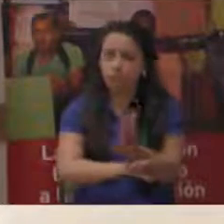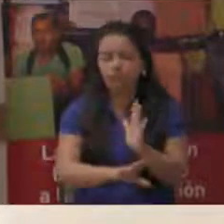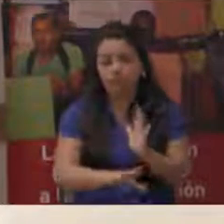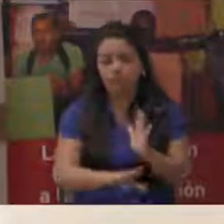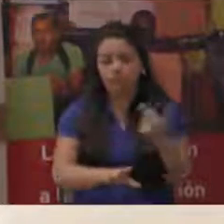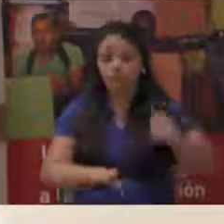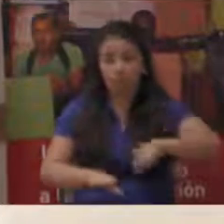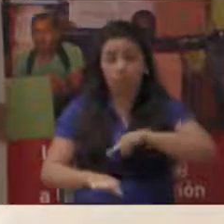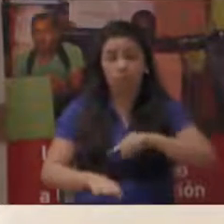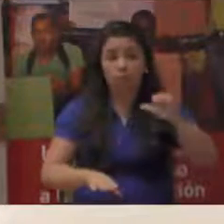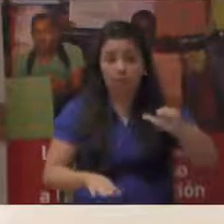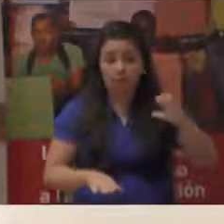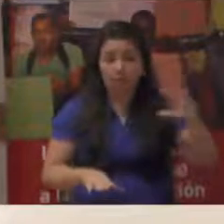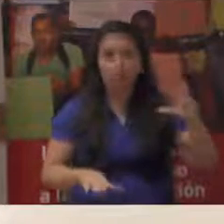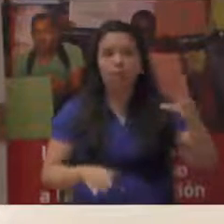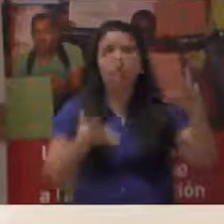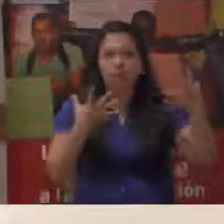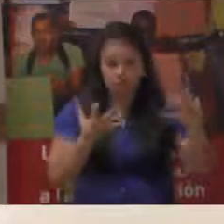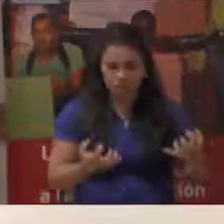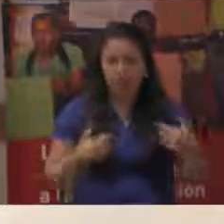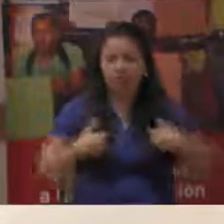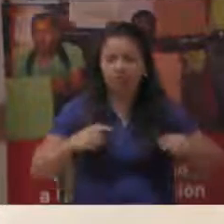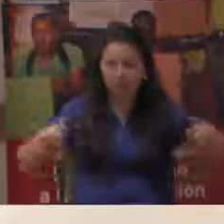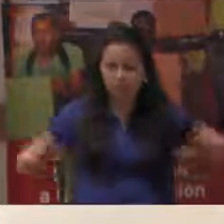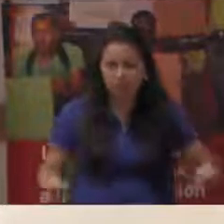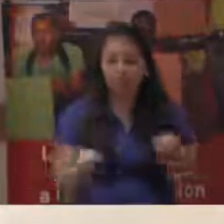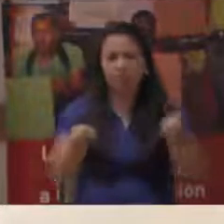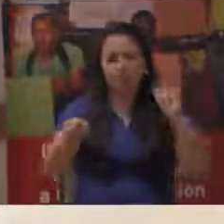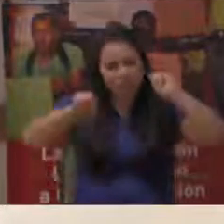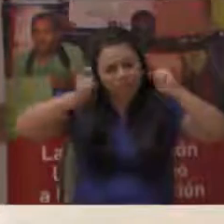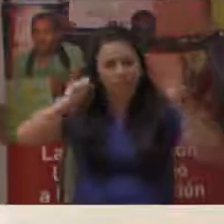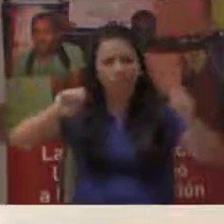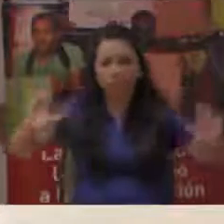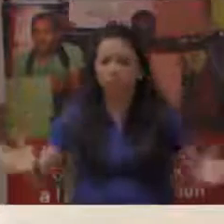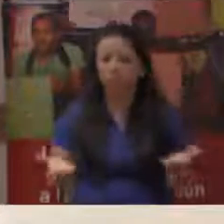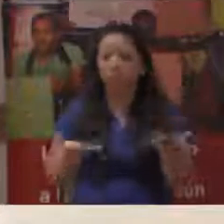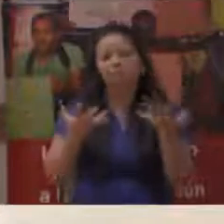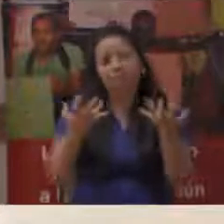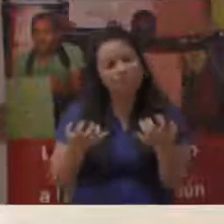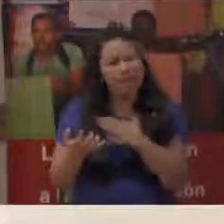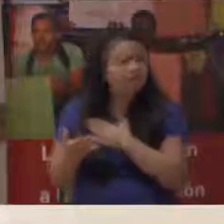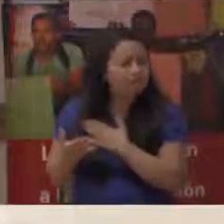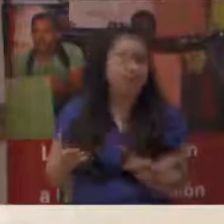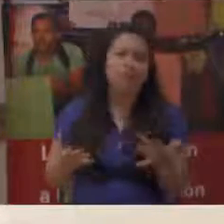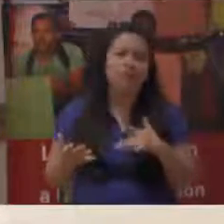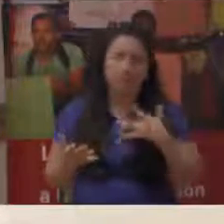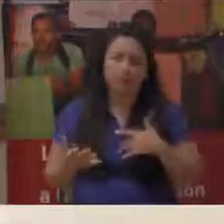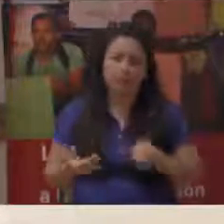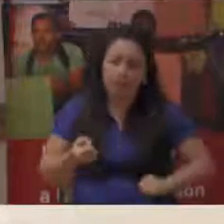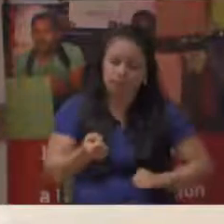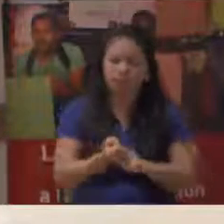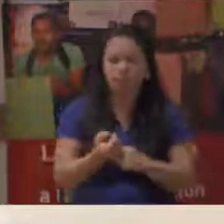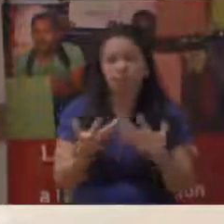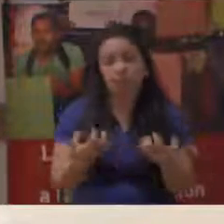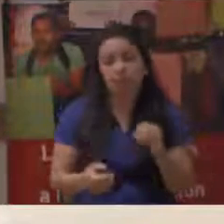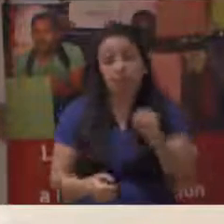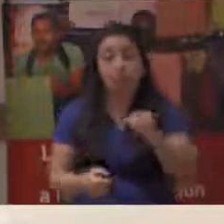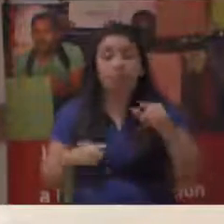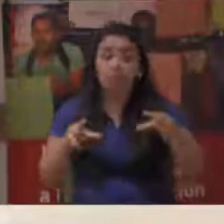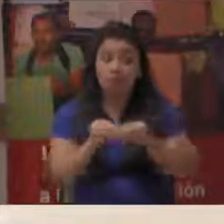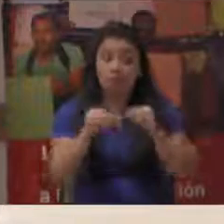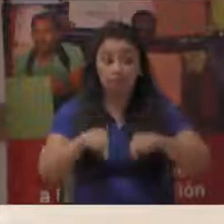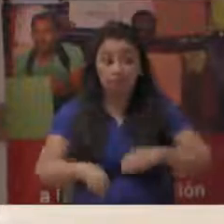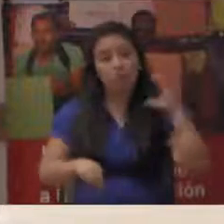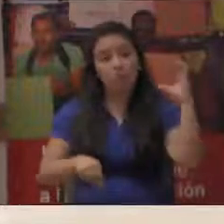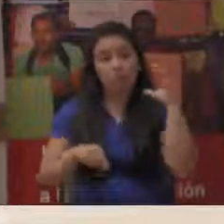nosotros desde la agencia tenemos toda la capacidad de innovación, de adaptación y el deseo de poder contribuir. Y en Colombia, para